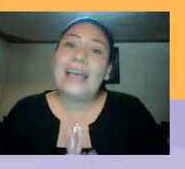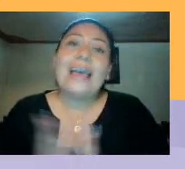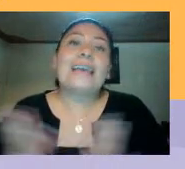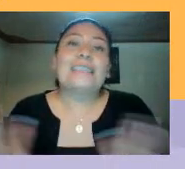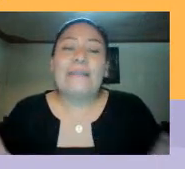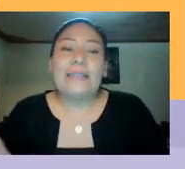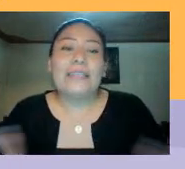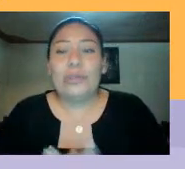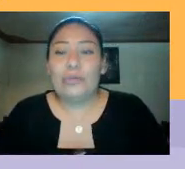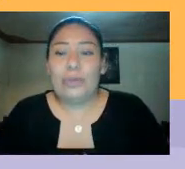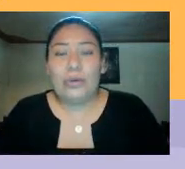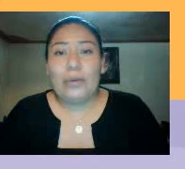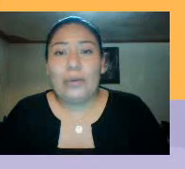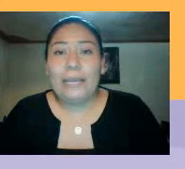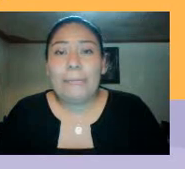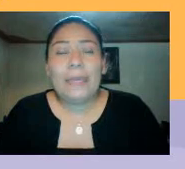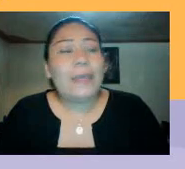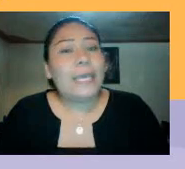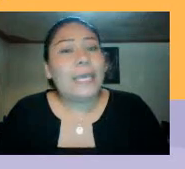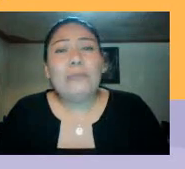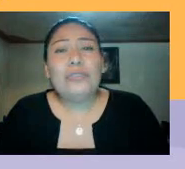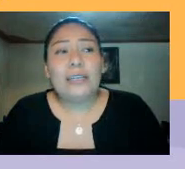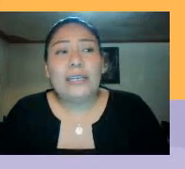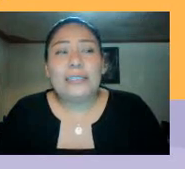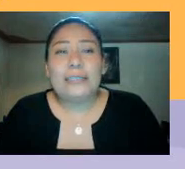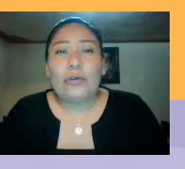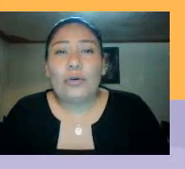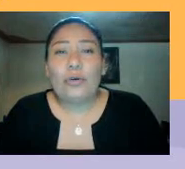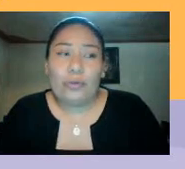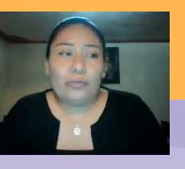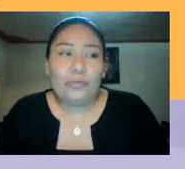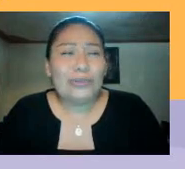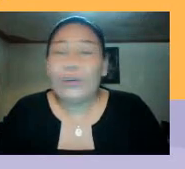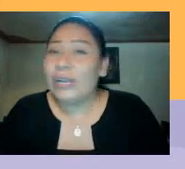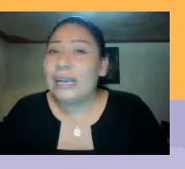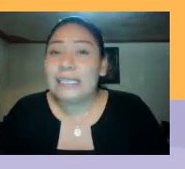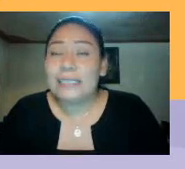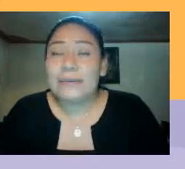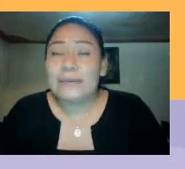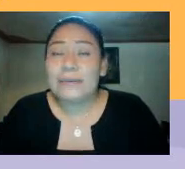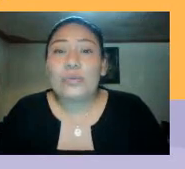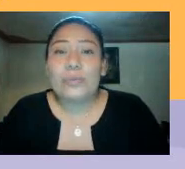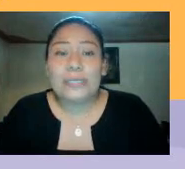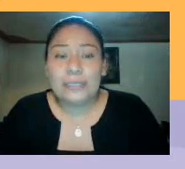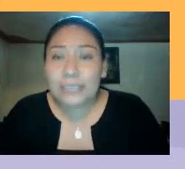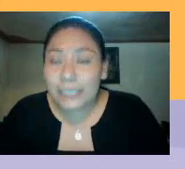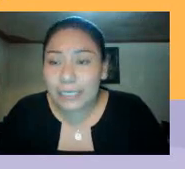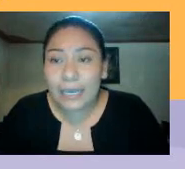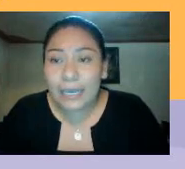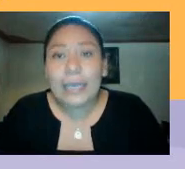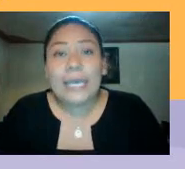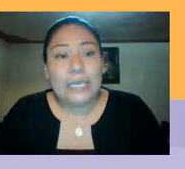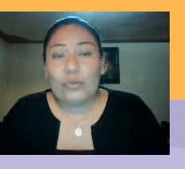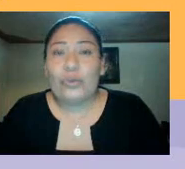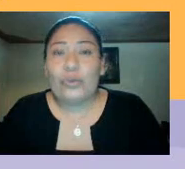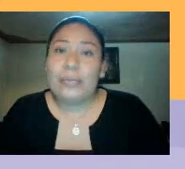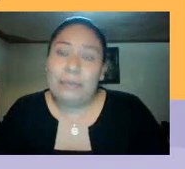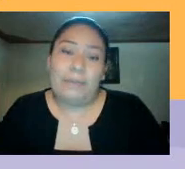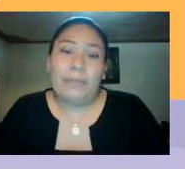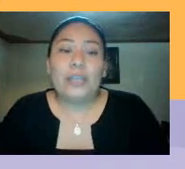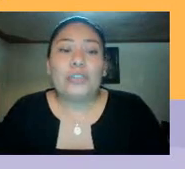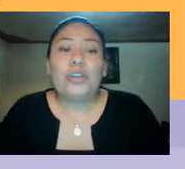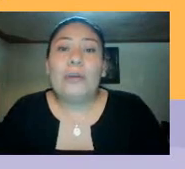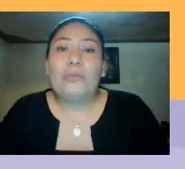ir a descansar, sabadito y domingo, ¿vale? ¿Qué vamos a realizar hoy? Pues hoy la clase va a ser súper sencilla y